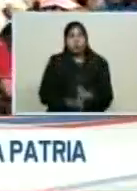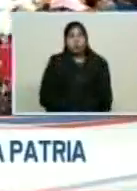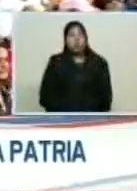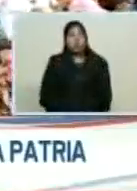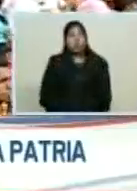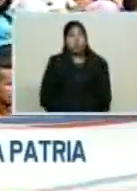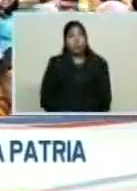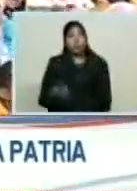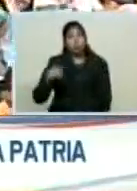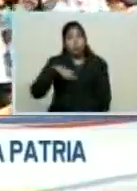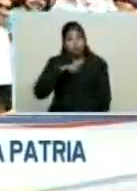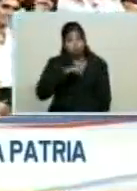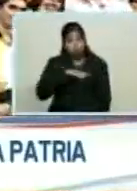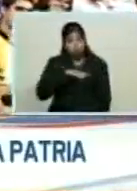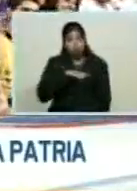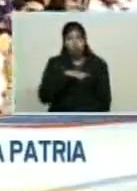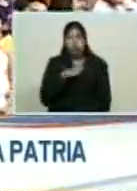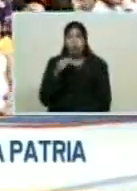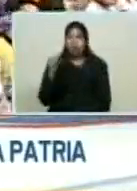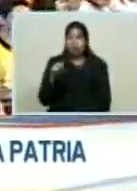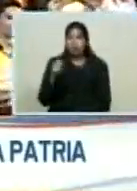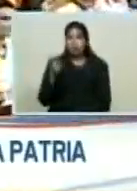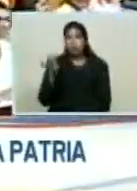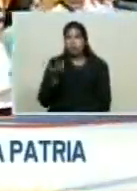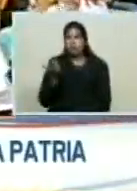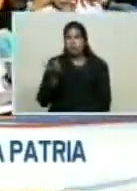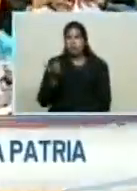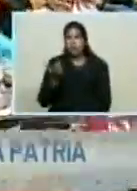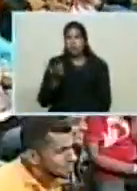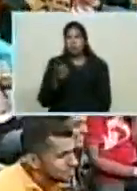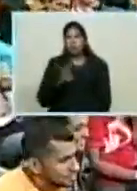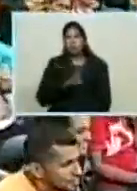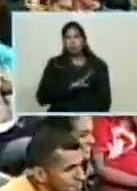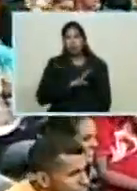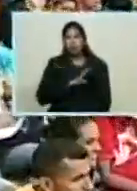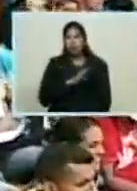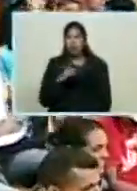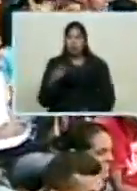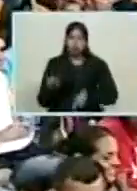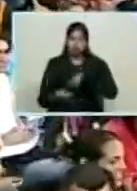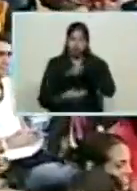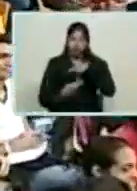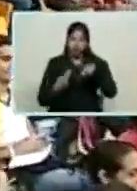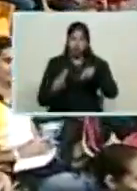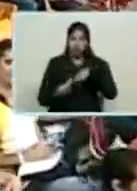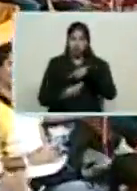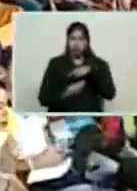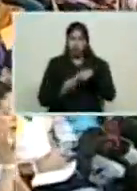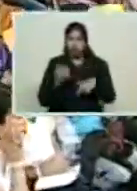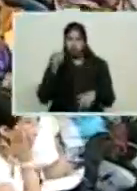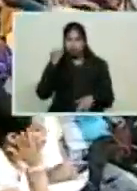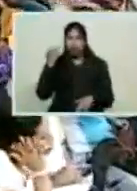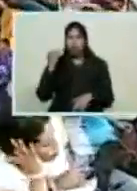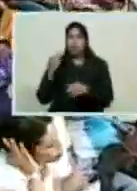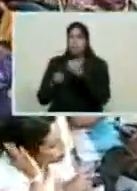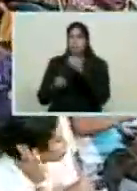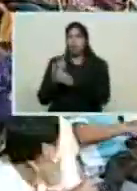Nosotros, desde la fundación de la revolución por parte de nuestro comandante Hugo